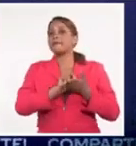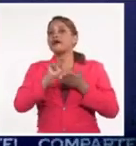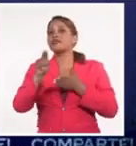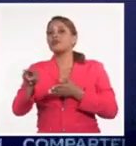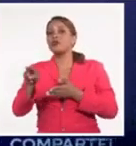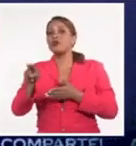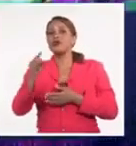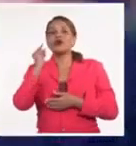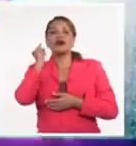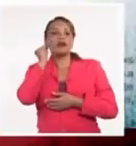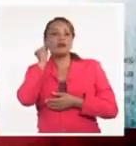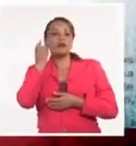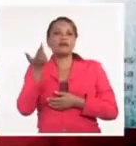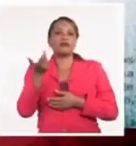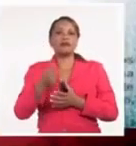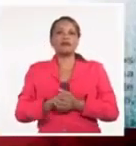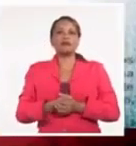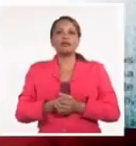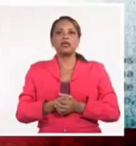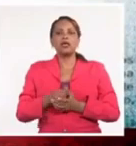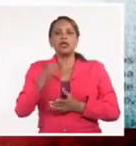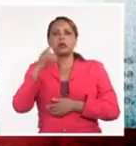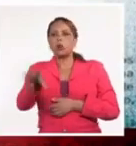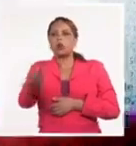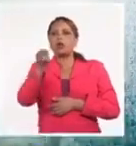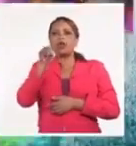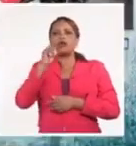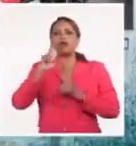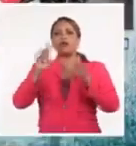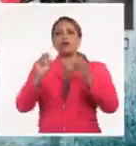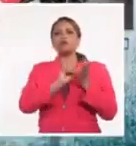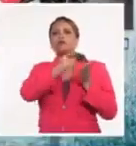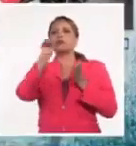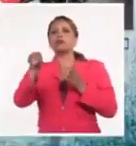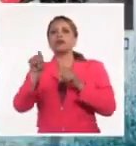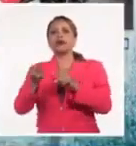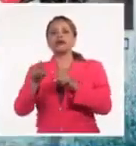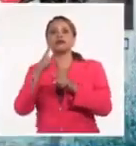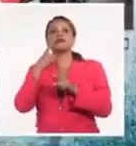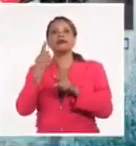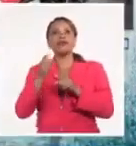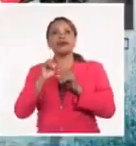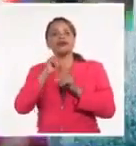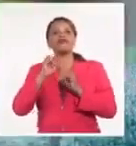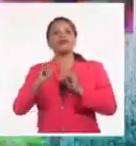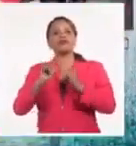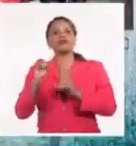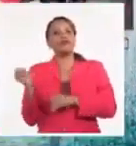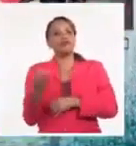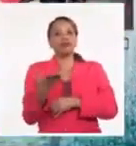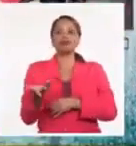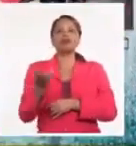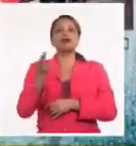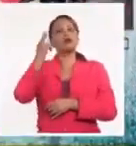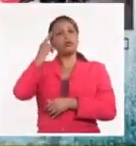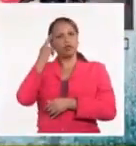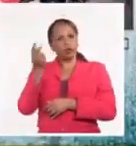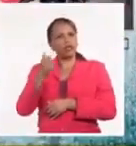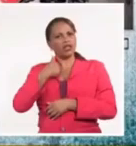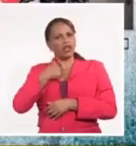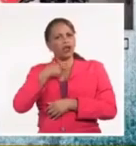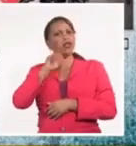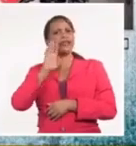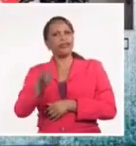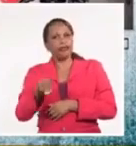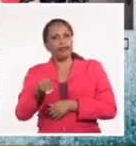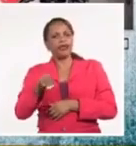chamaca del chamaco. Cogieron esta foto y la pusieron ahí. Mira cómo te meten noticias falsas por la cara. Recuerdan que yo les dije